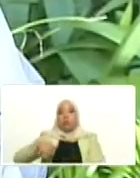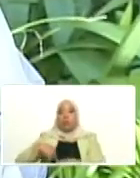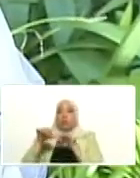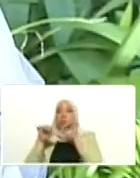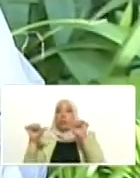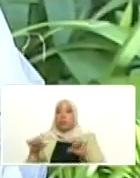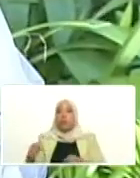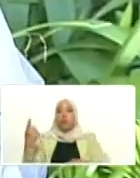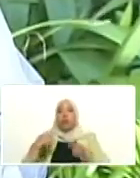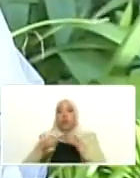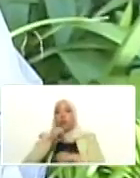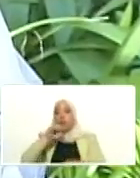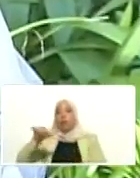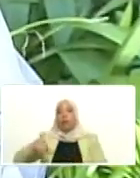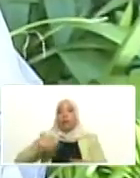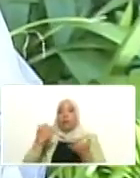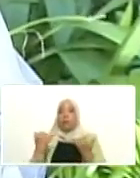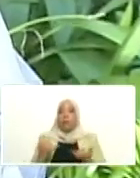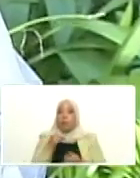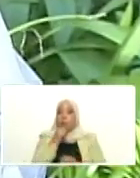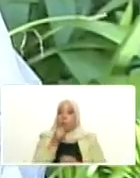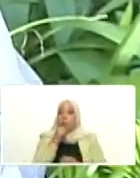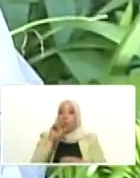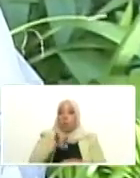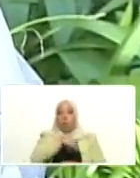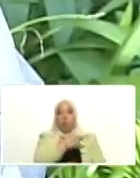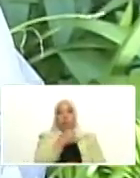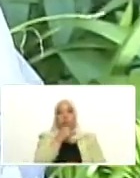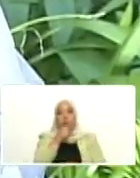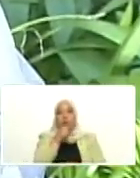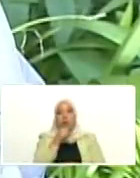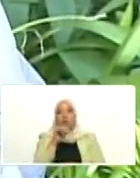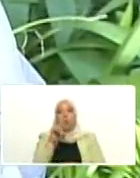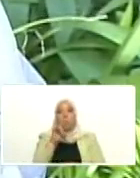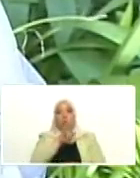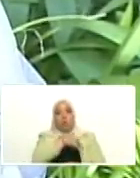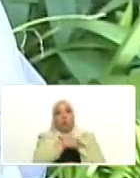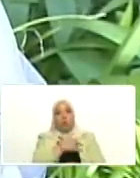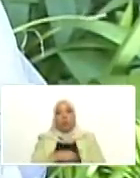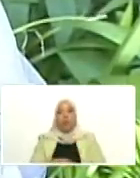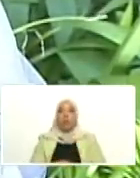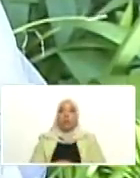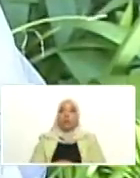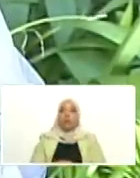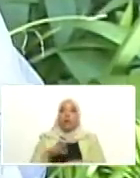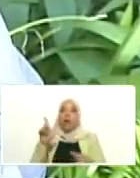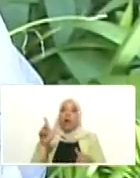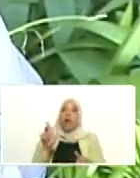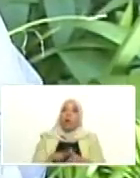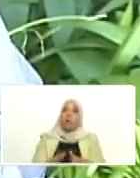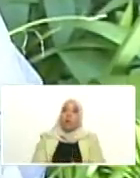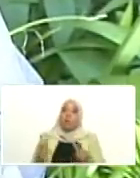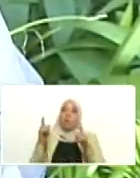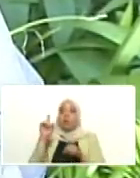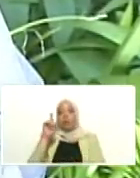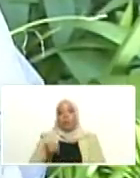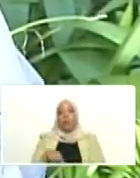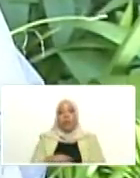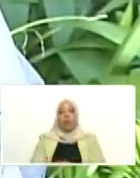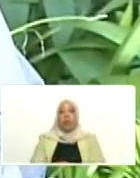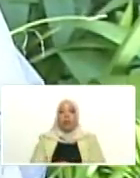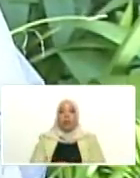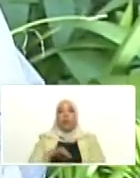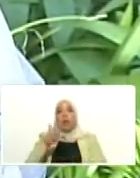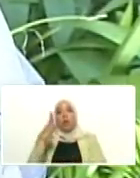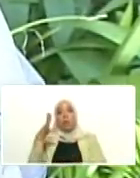de corredores ondulados de la universidad universitaria. Aprobado también. En